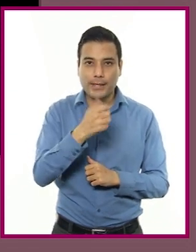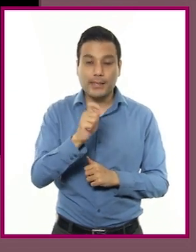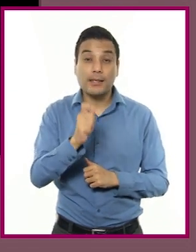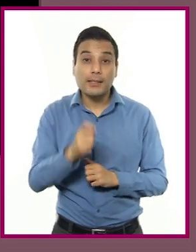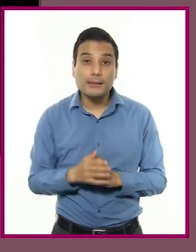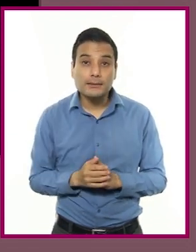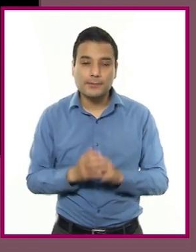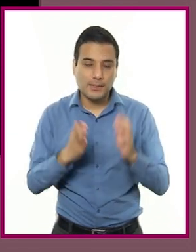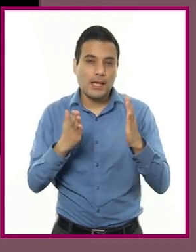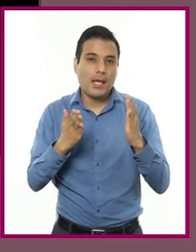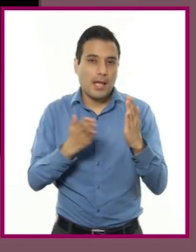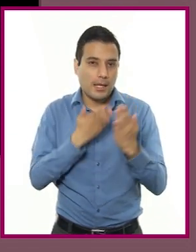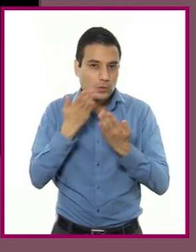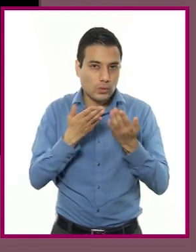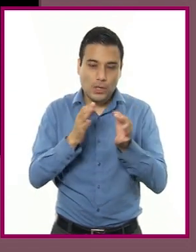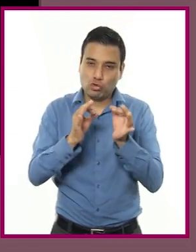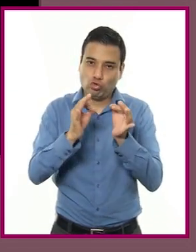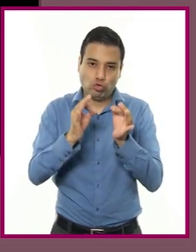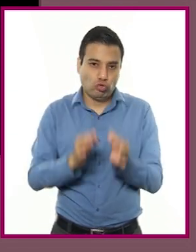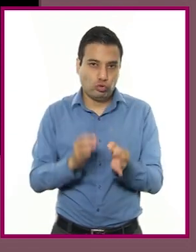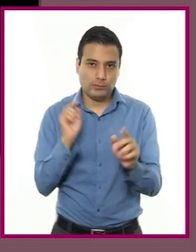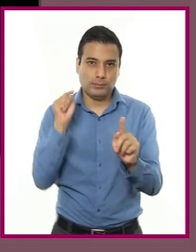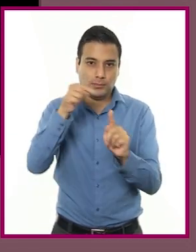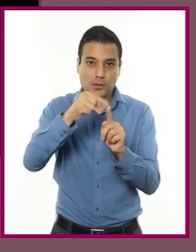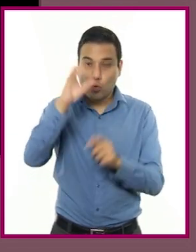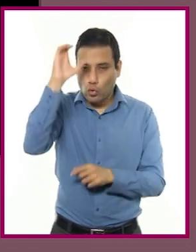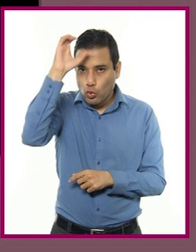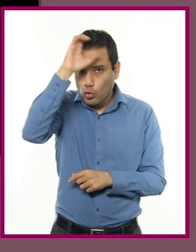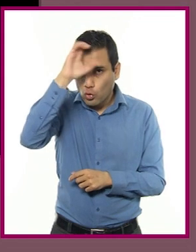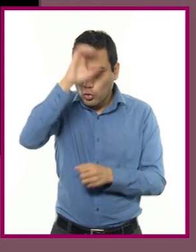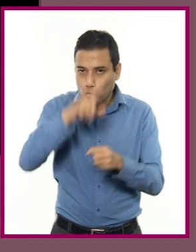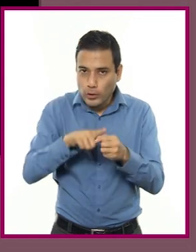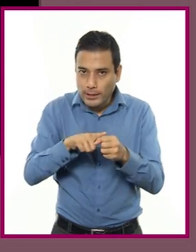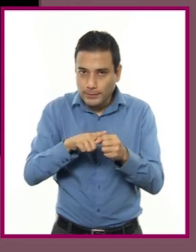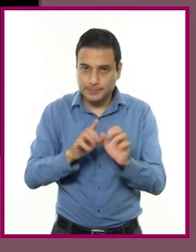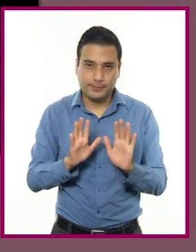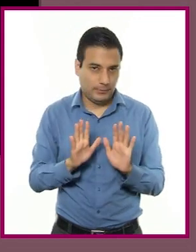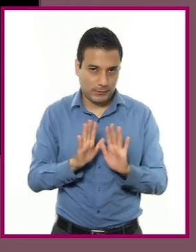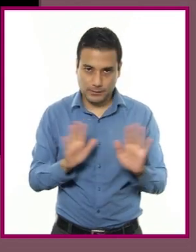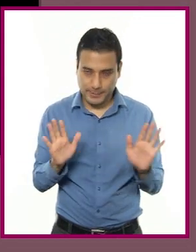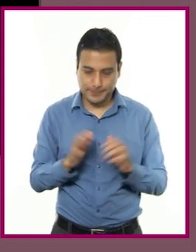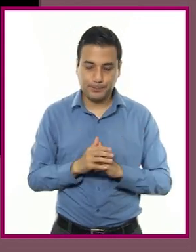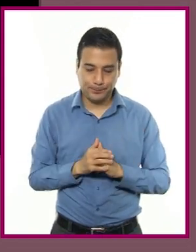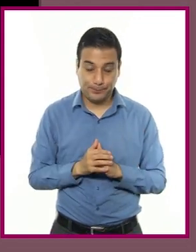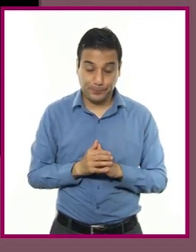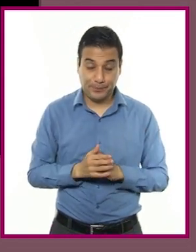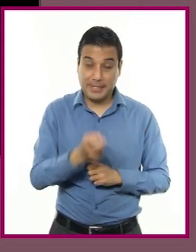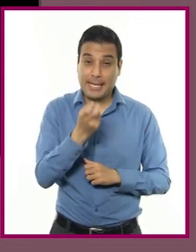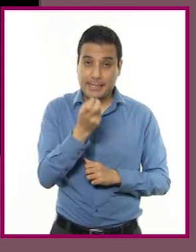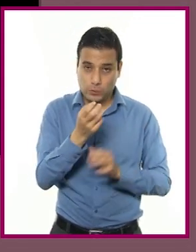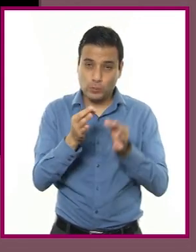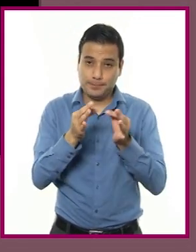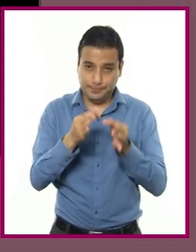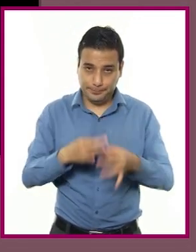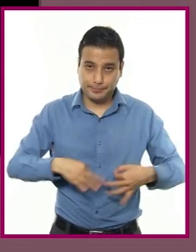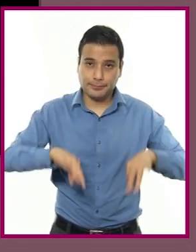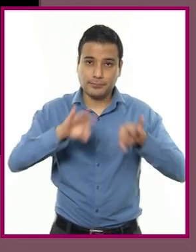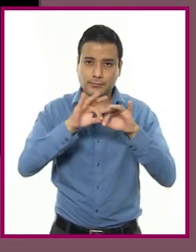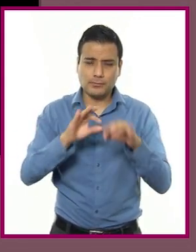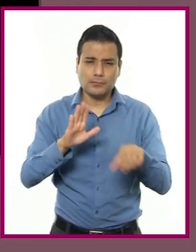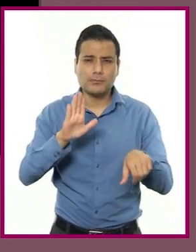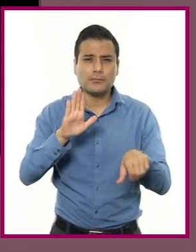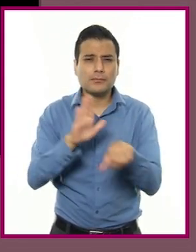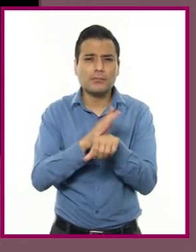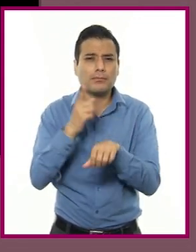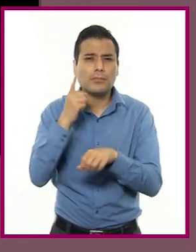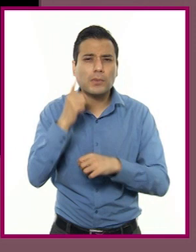se dedica a la dimensión cultural de las sociedades. Y esto es muy importante porque precisamente a partir de